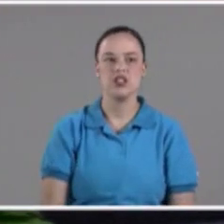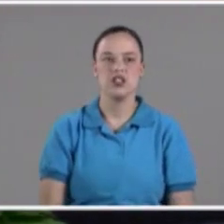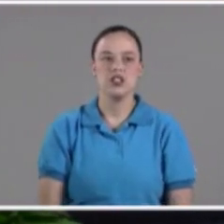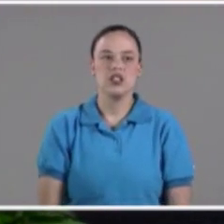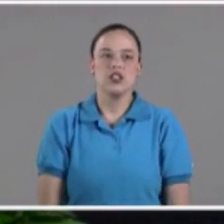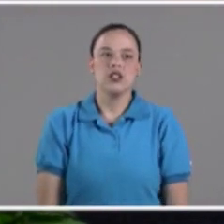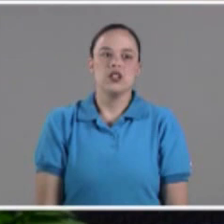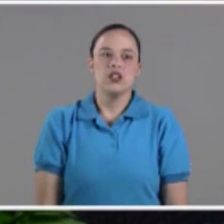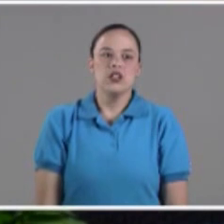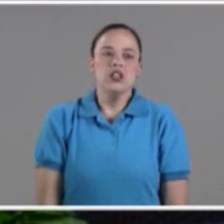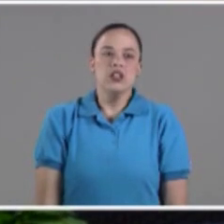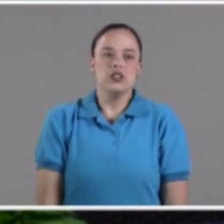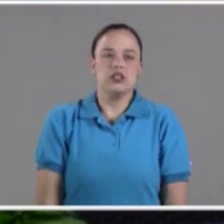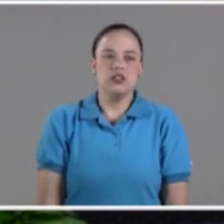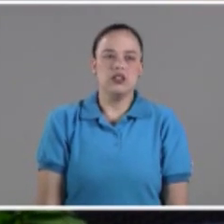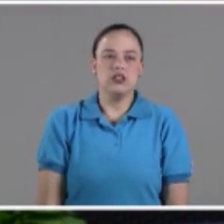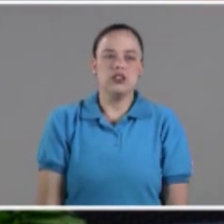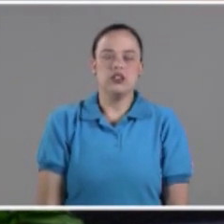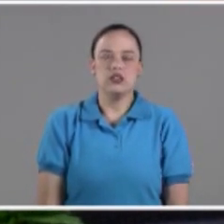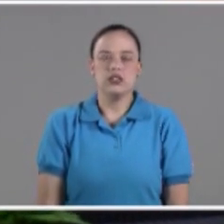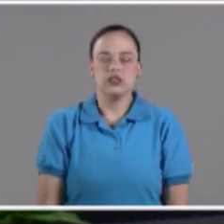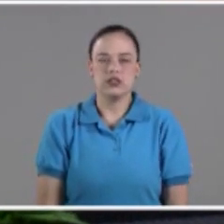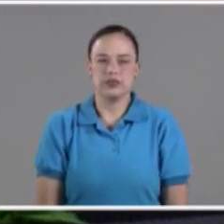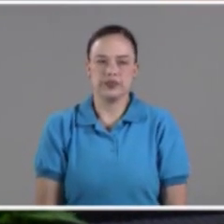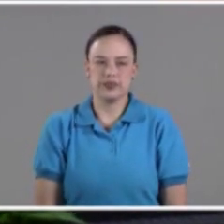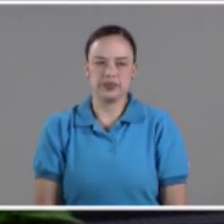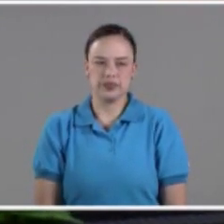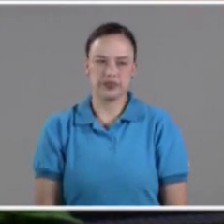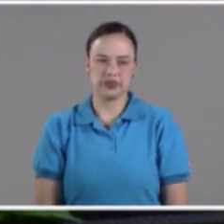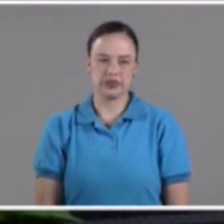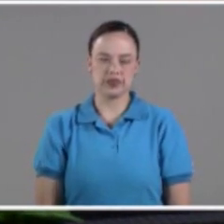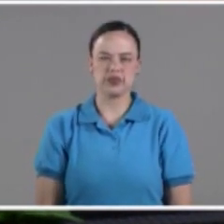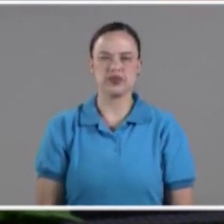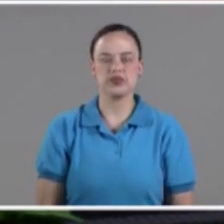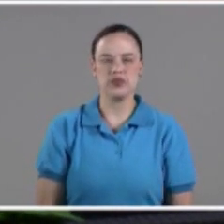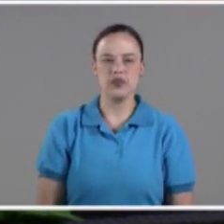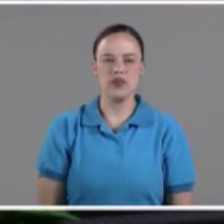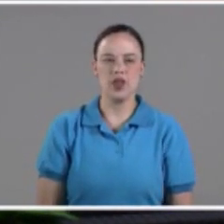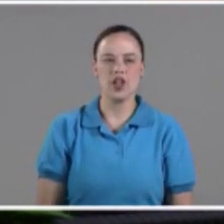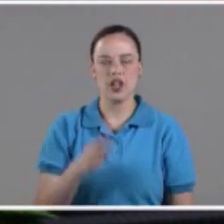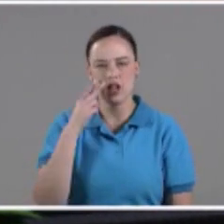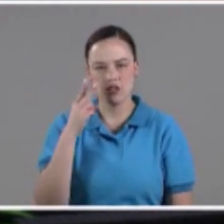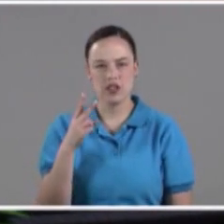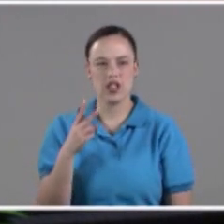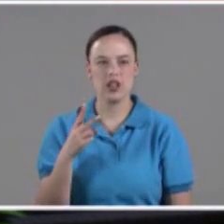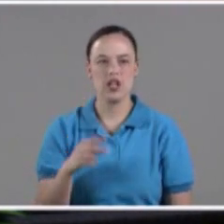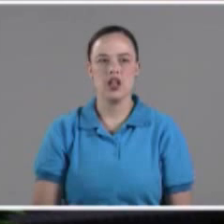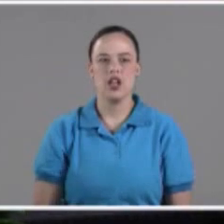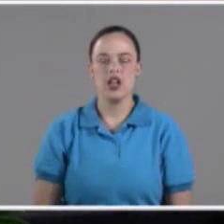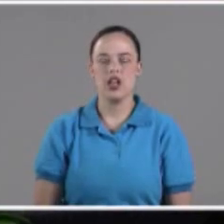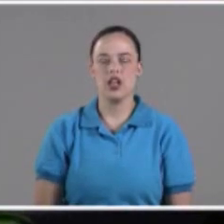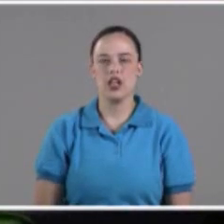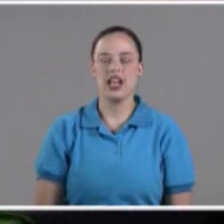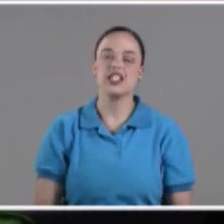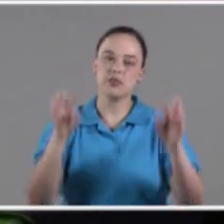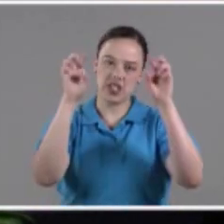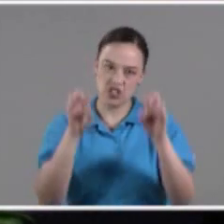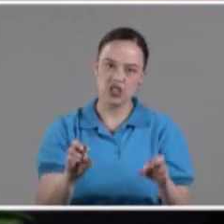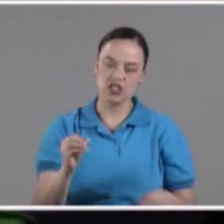en todos los defraudadores que por cierto hicieron muy mal